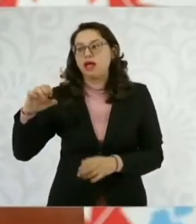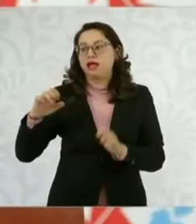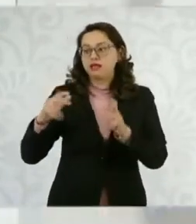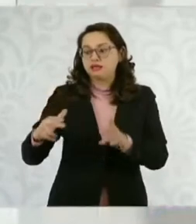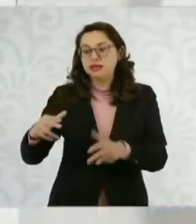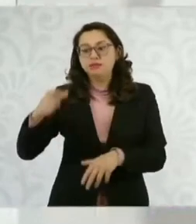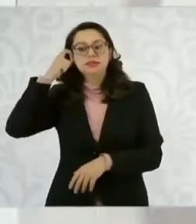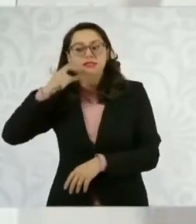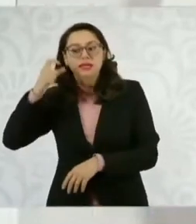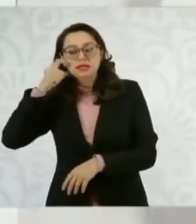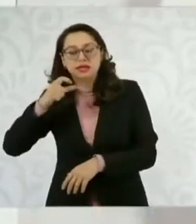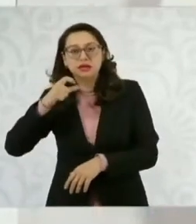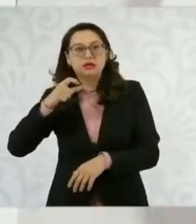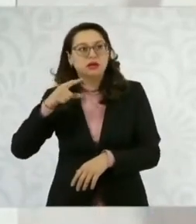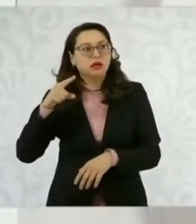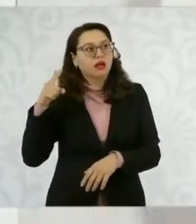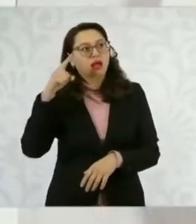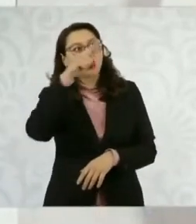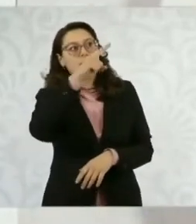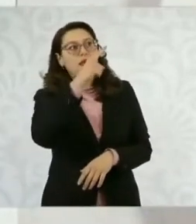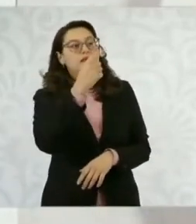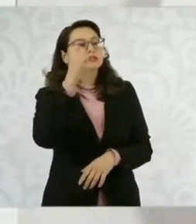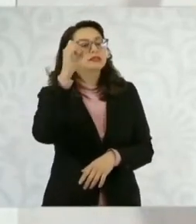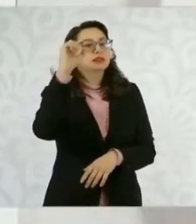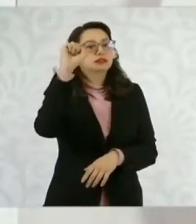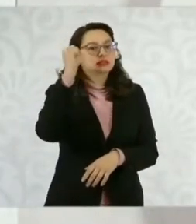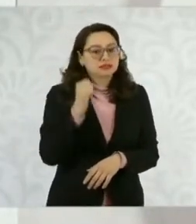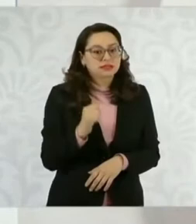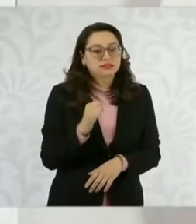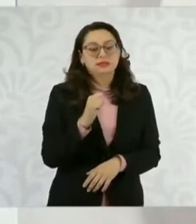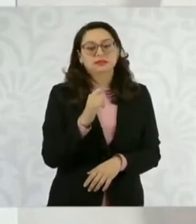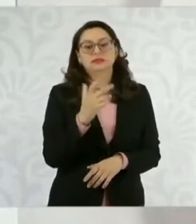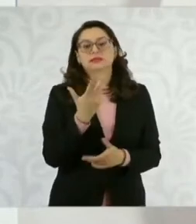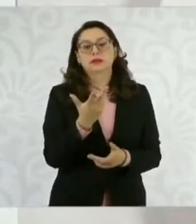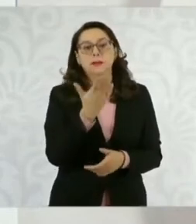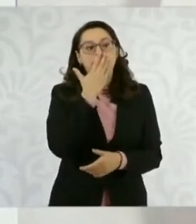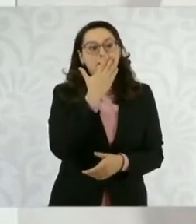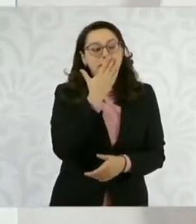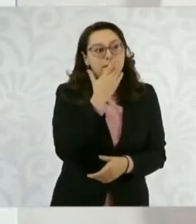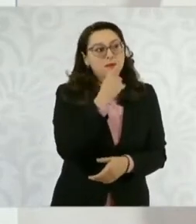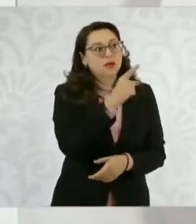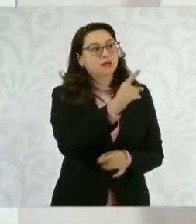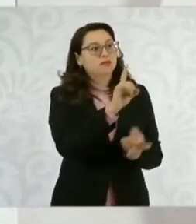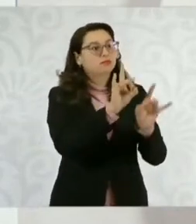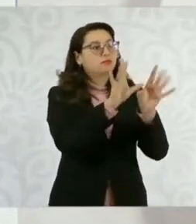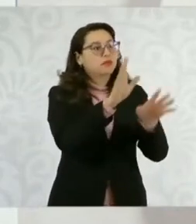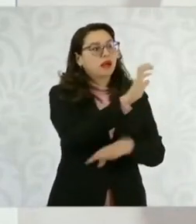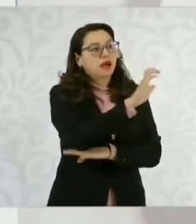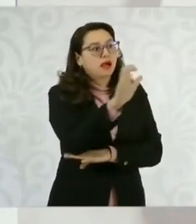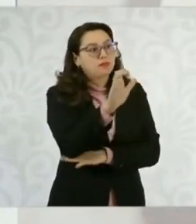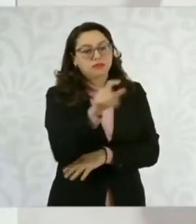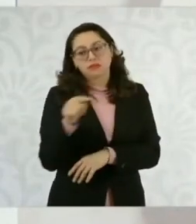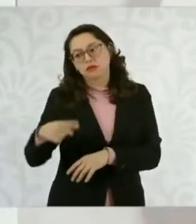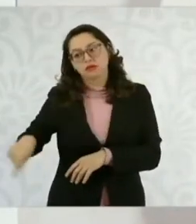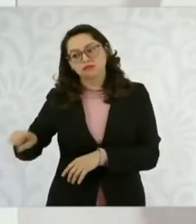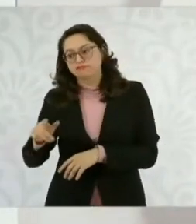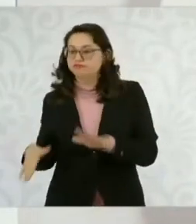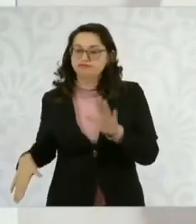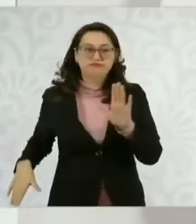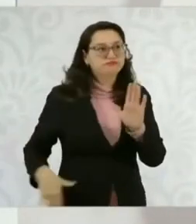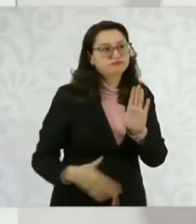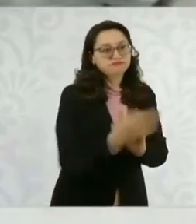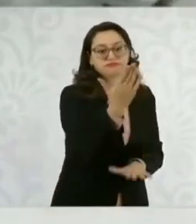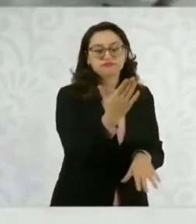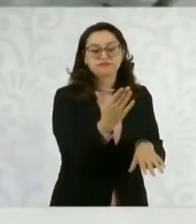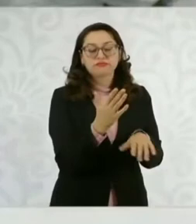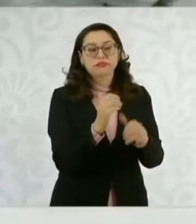como Sinaloa o Sonora, donde hay producción agrícola y que requiere mano de obra.